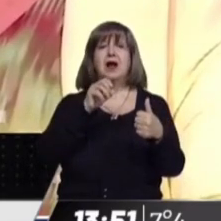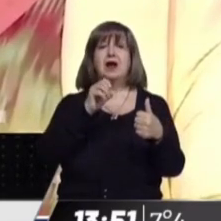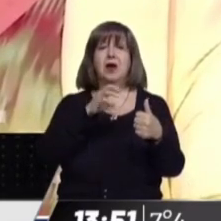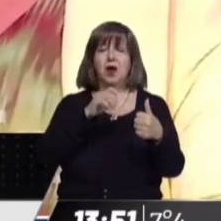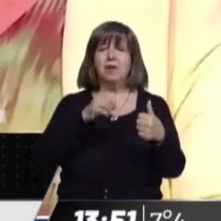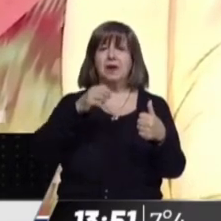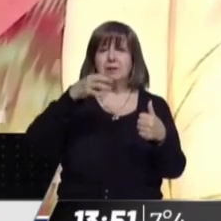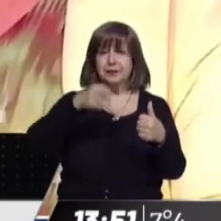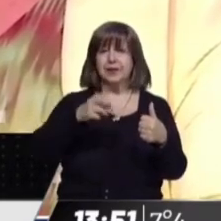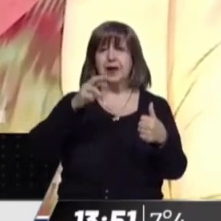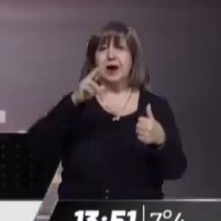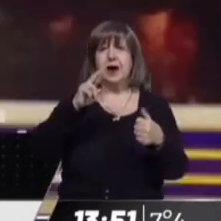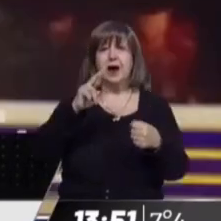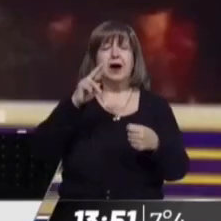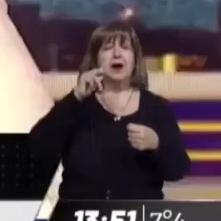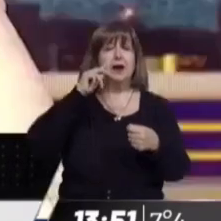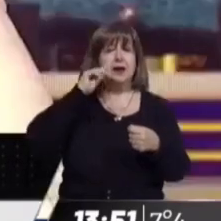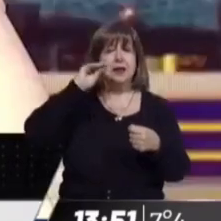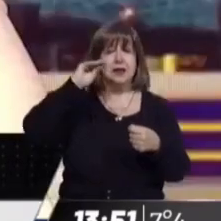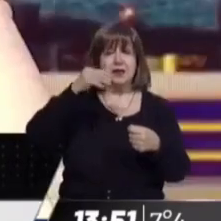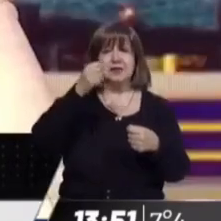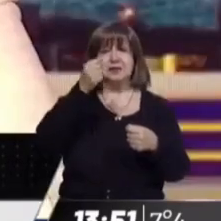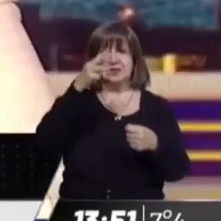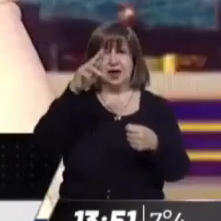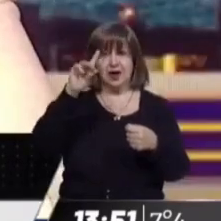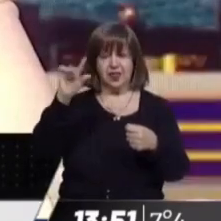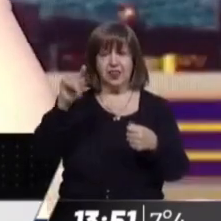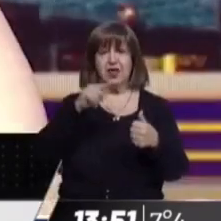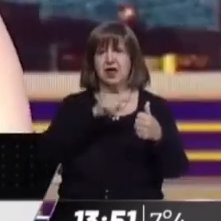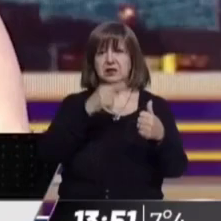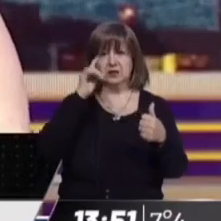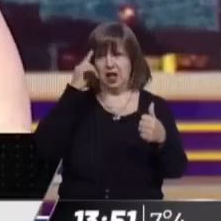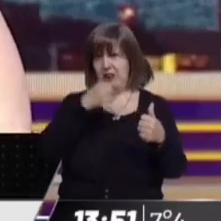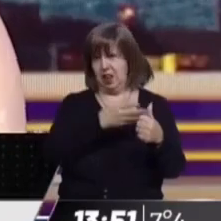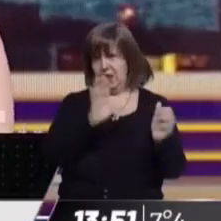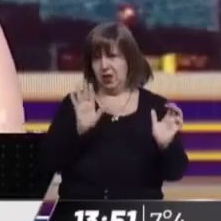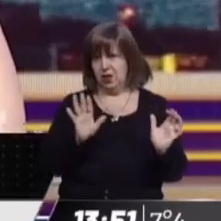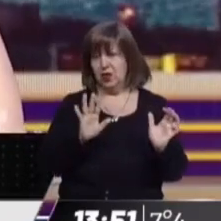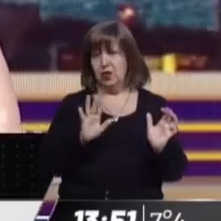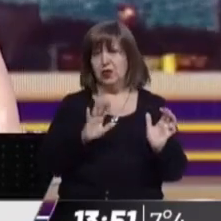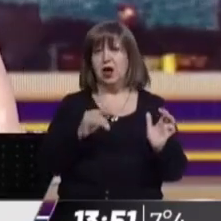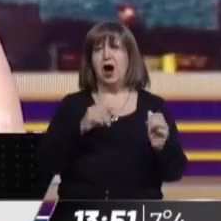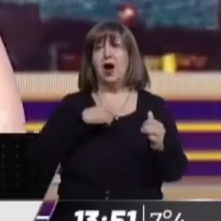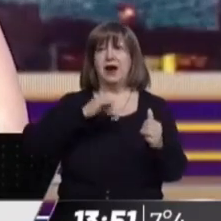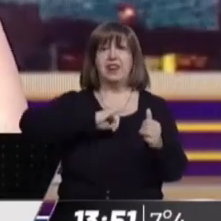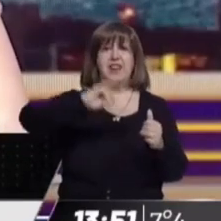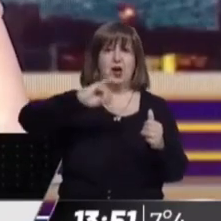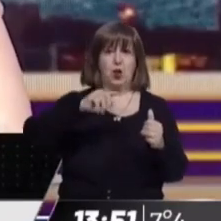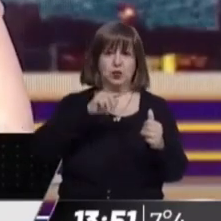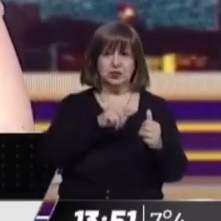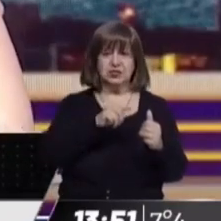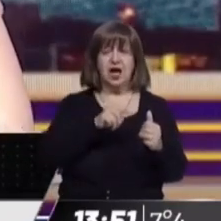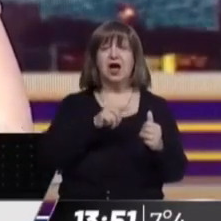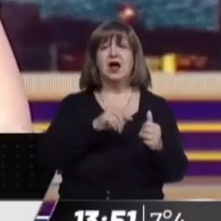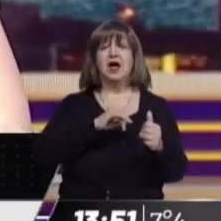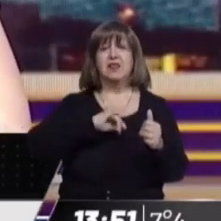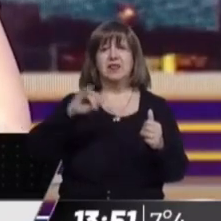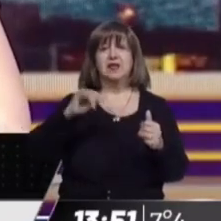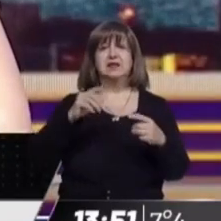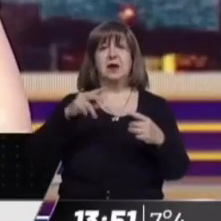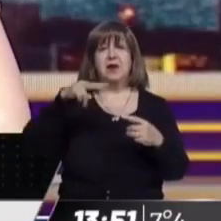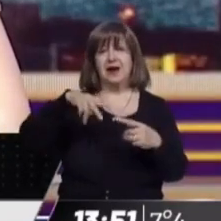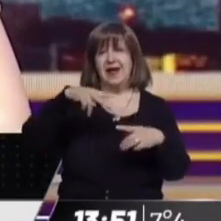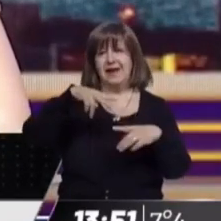nombre real de quien interpreta a Donnie Dunne, es psicótico y está completamente loco. Además, aseguró que lo va a demandar tanto a él como a